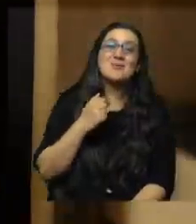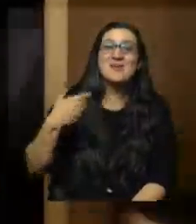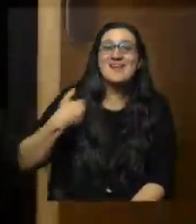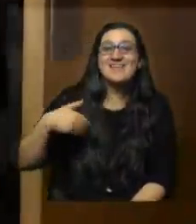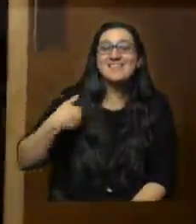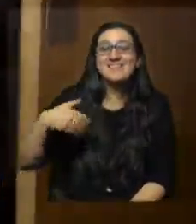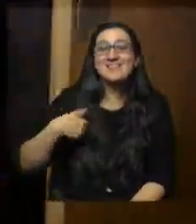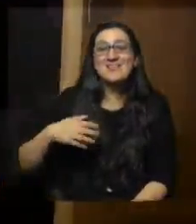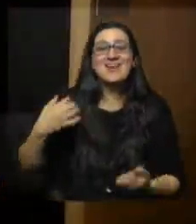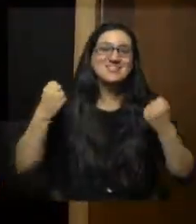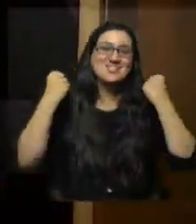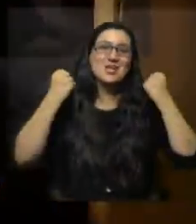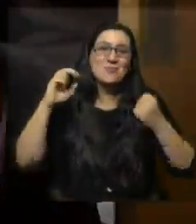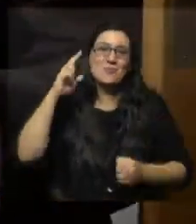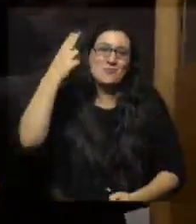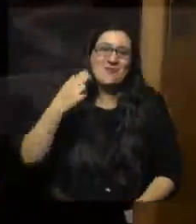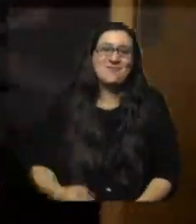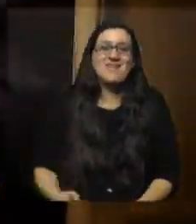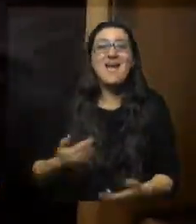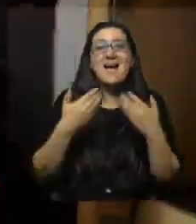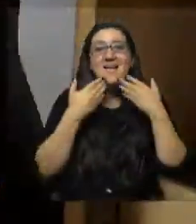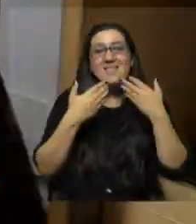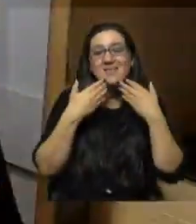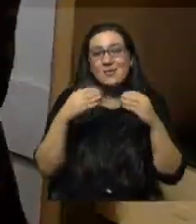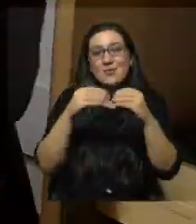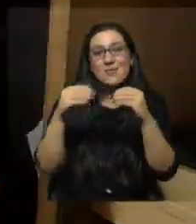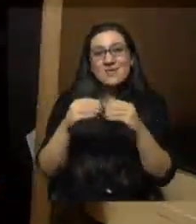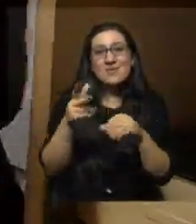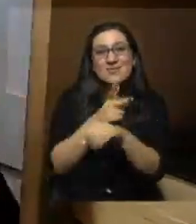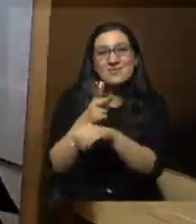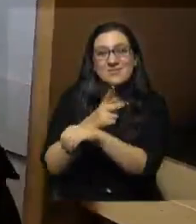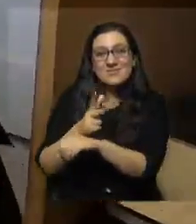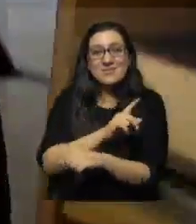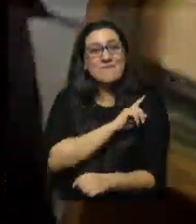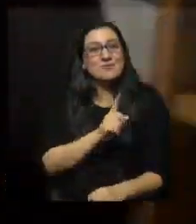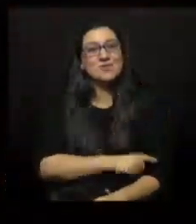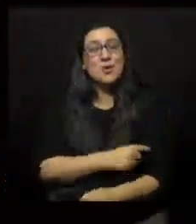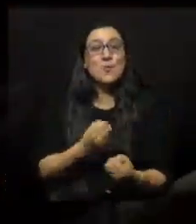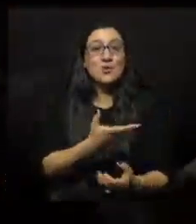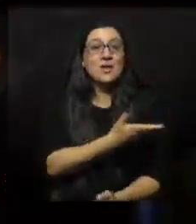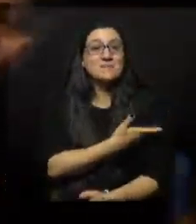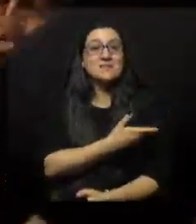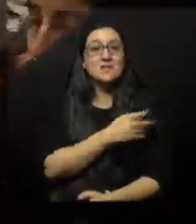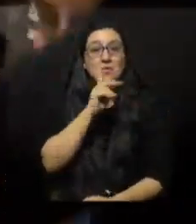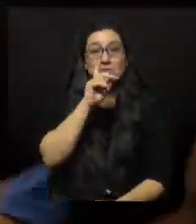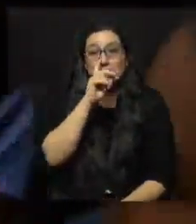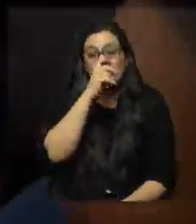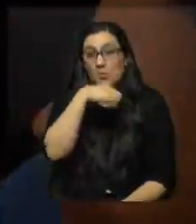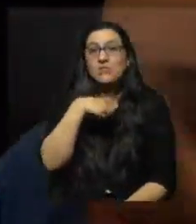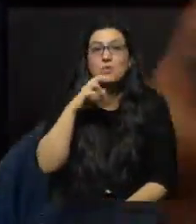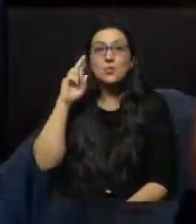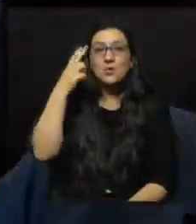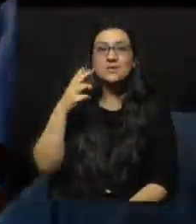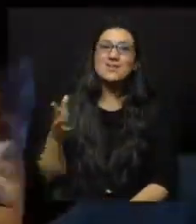voy a correr porque agradezco al compañero camarógrafo que está haciendo todo el esfuerzo. Bueno, camiseta de Uruguay, Montevideo.